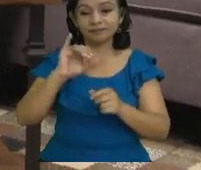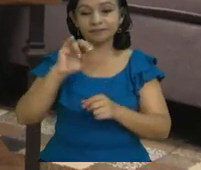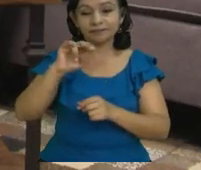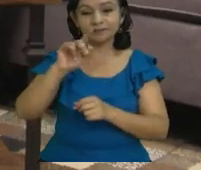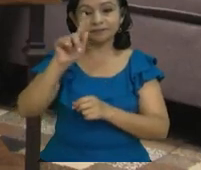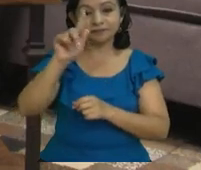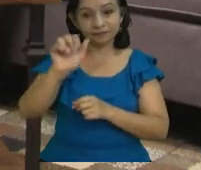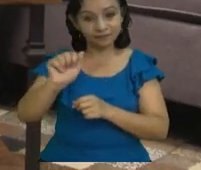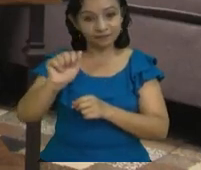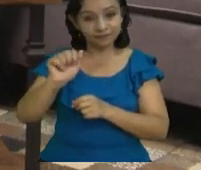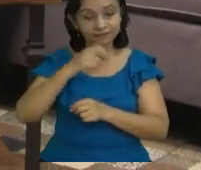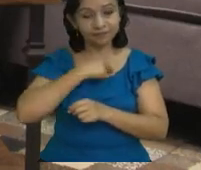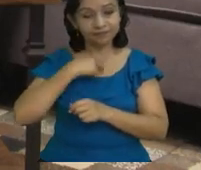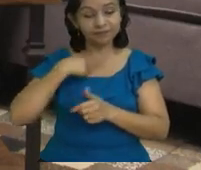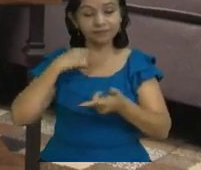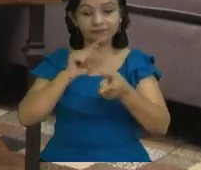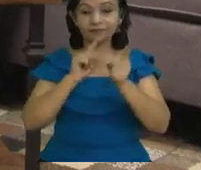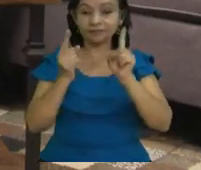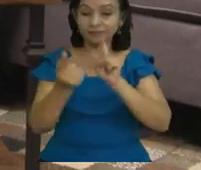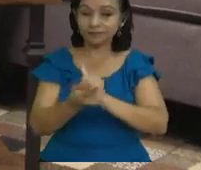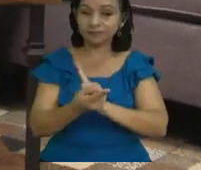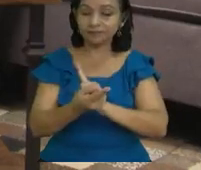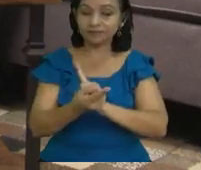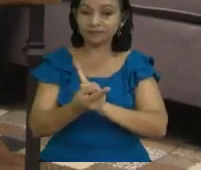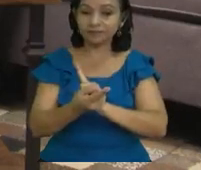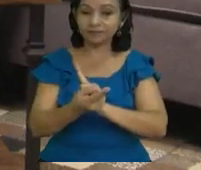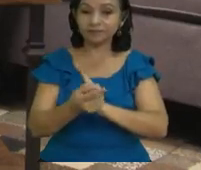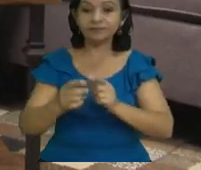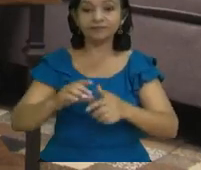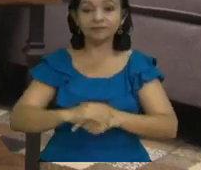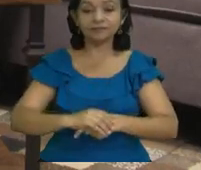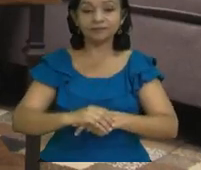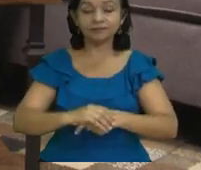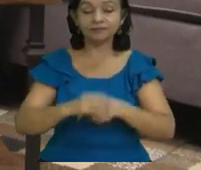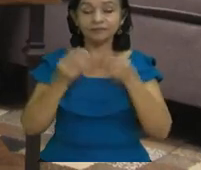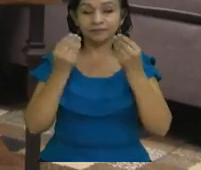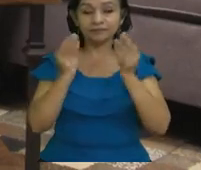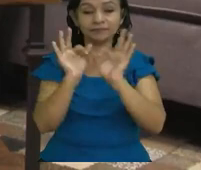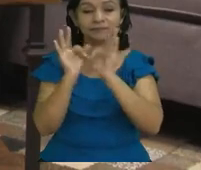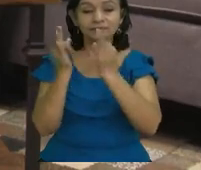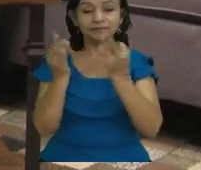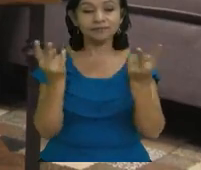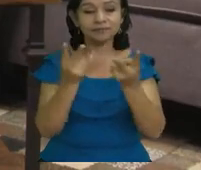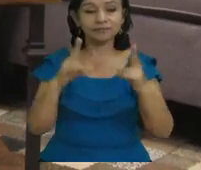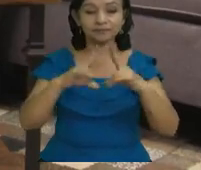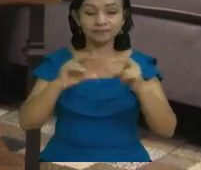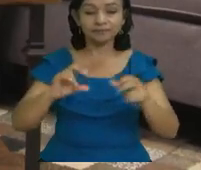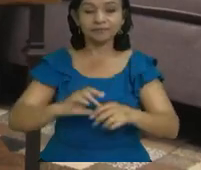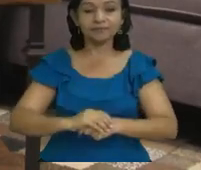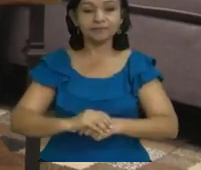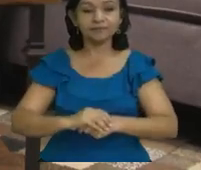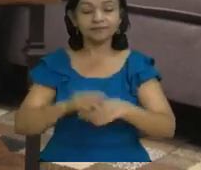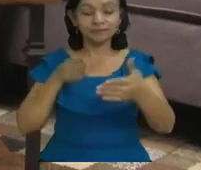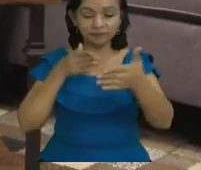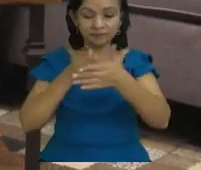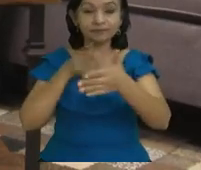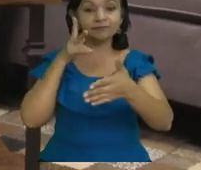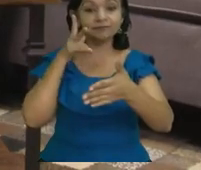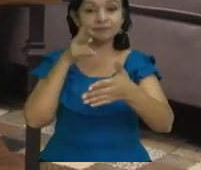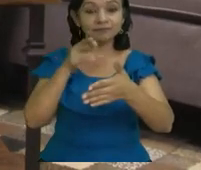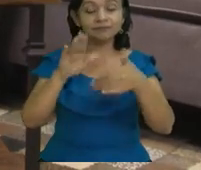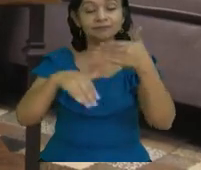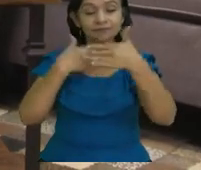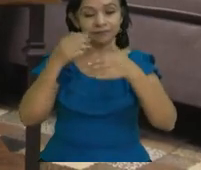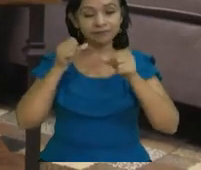que sin duda alguna se ha transformado la realidad de muchas familias nicaragüenses. Claro que sí. Hacemos una breve